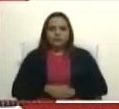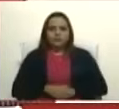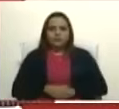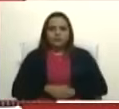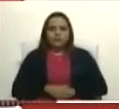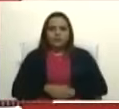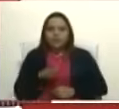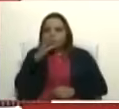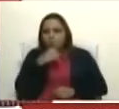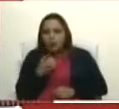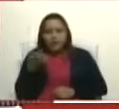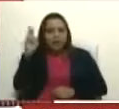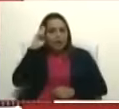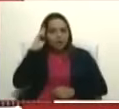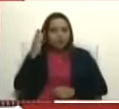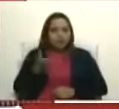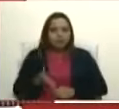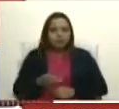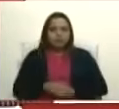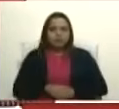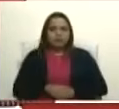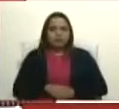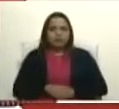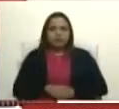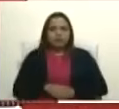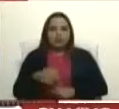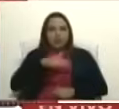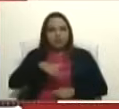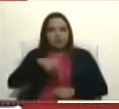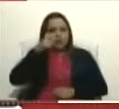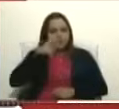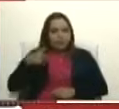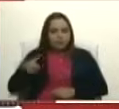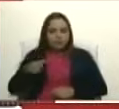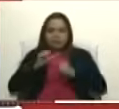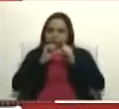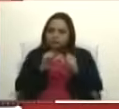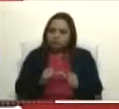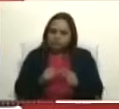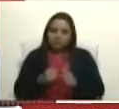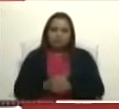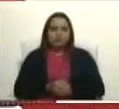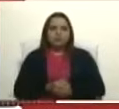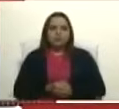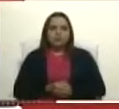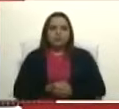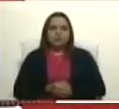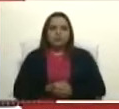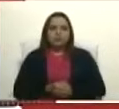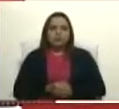No existe. Y en nuestro pueblo lo ratifica.